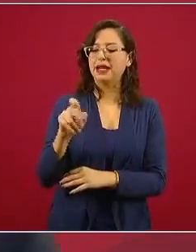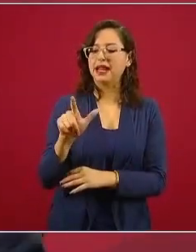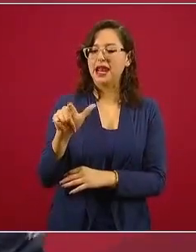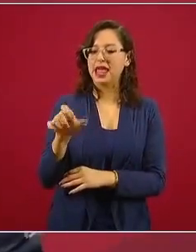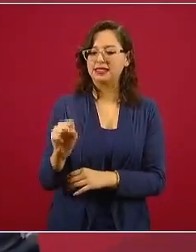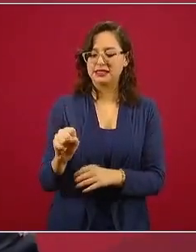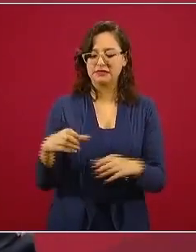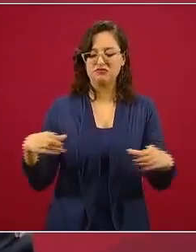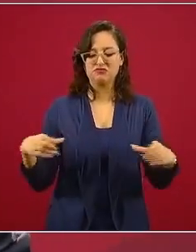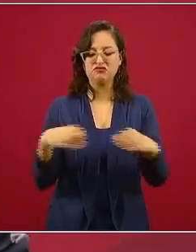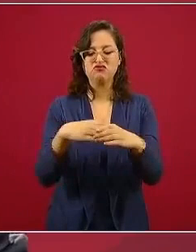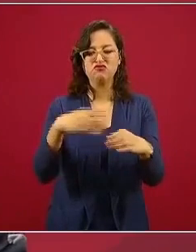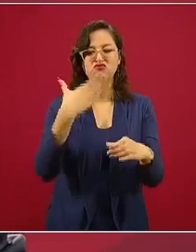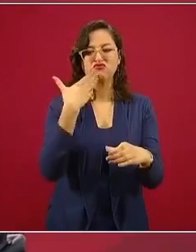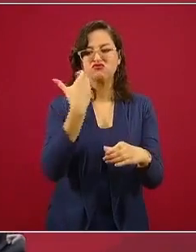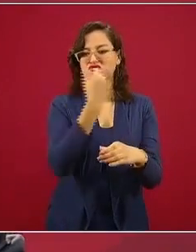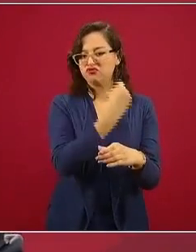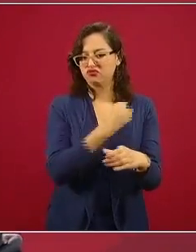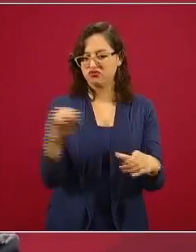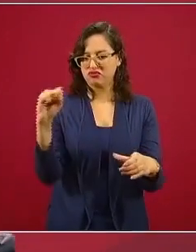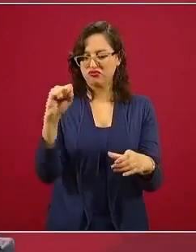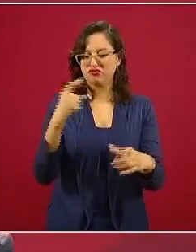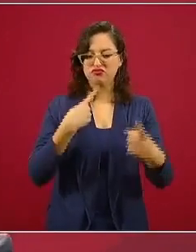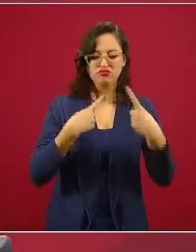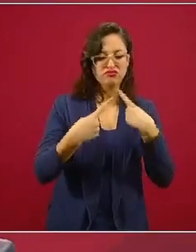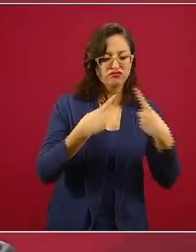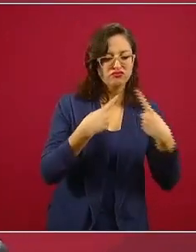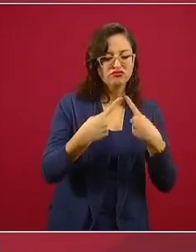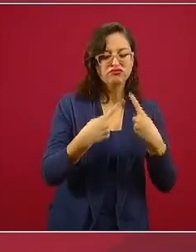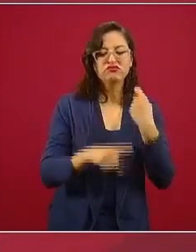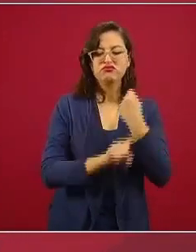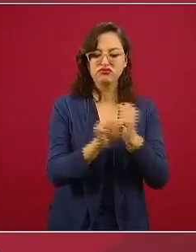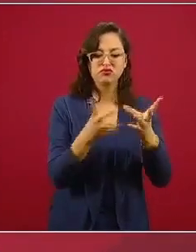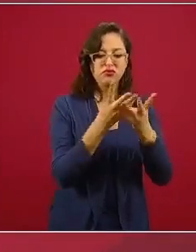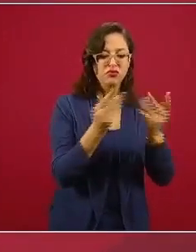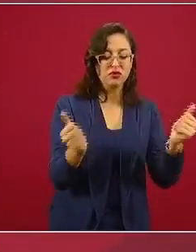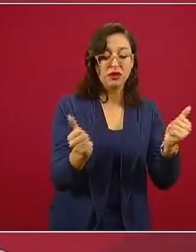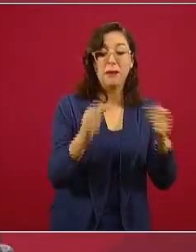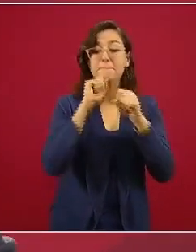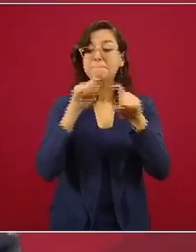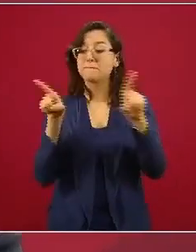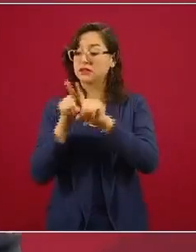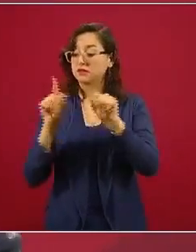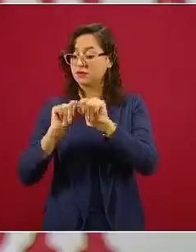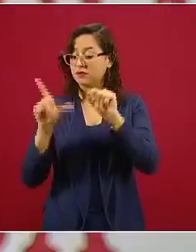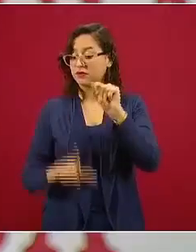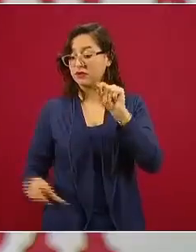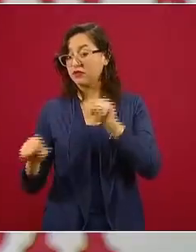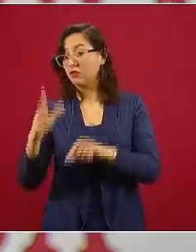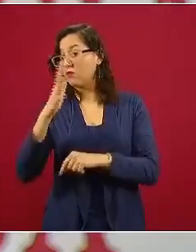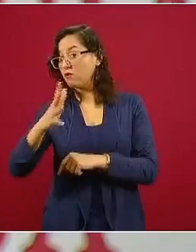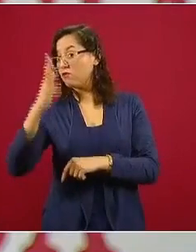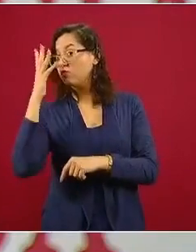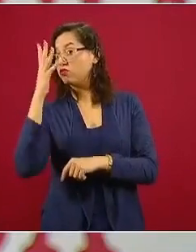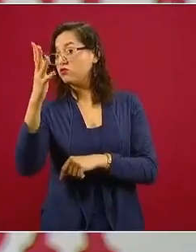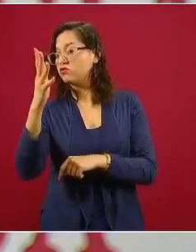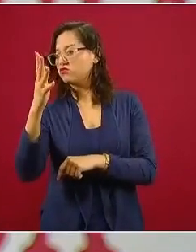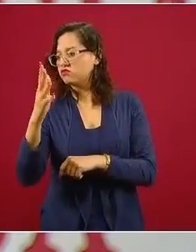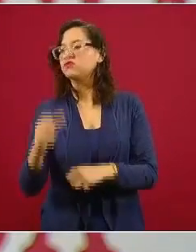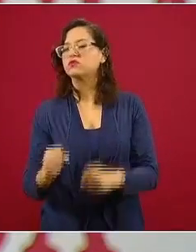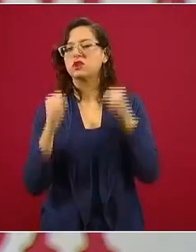largo plazo para México. Entonces es un hecho mayor y por eso estamos hoy aquí. Y por eso el señor presidente de la